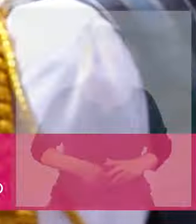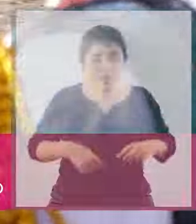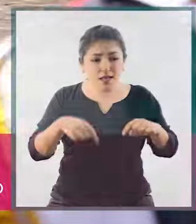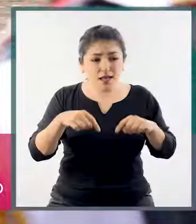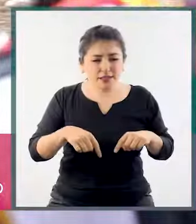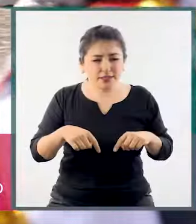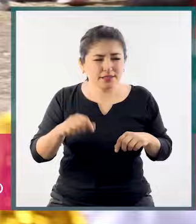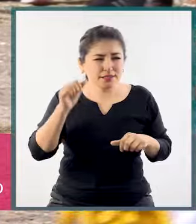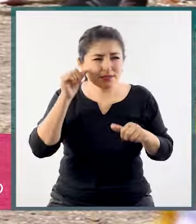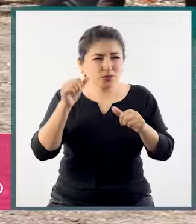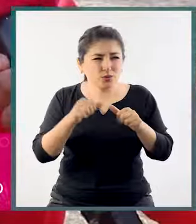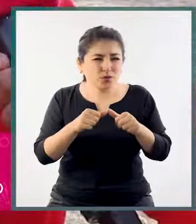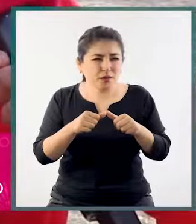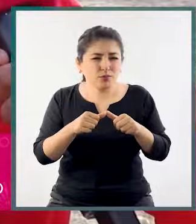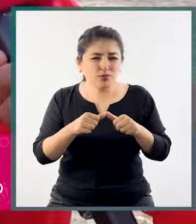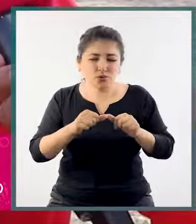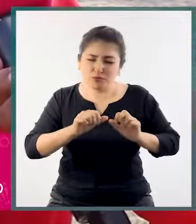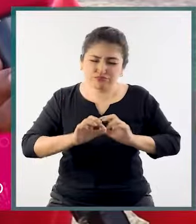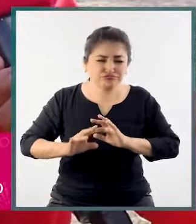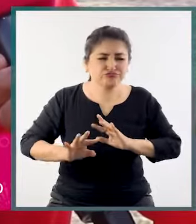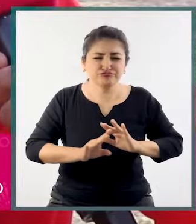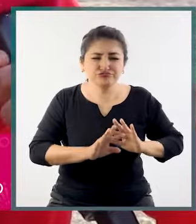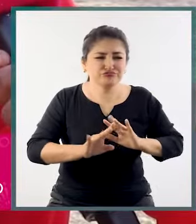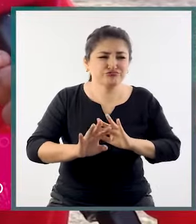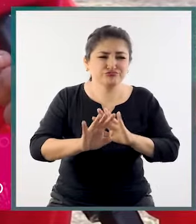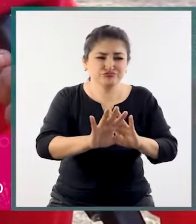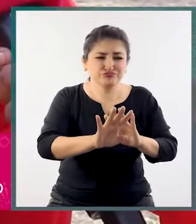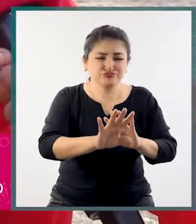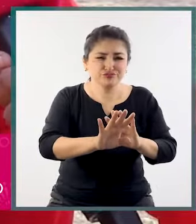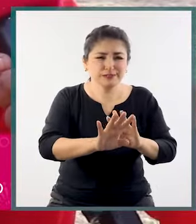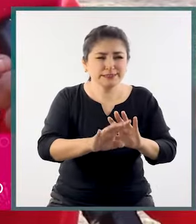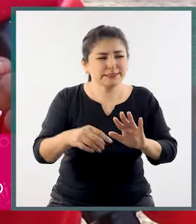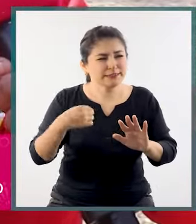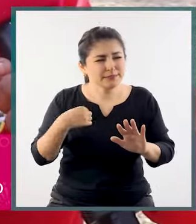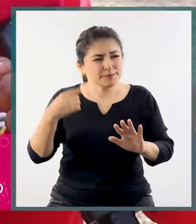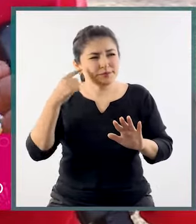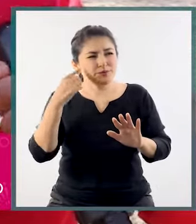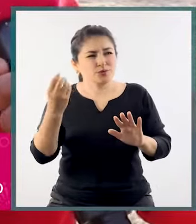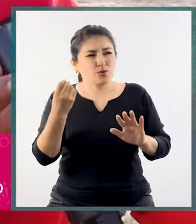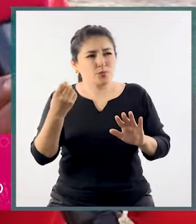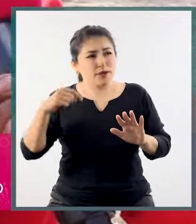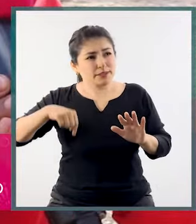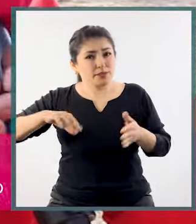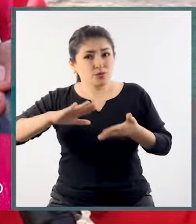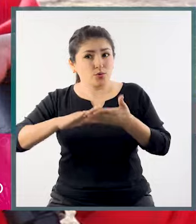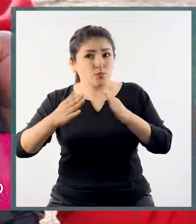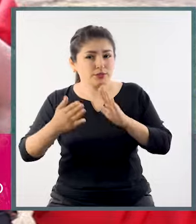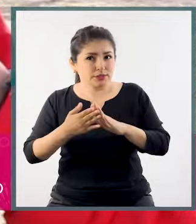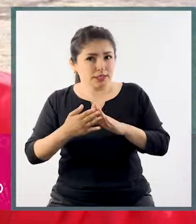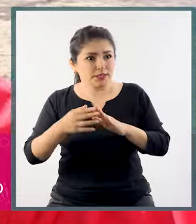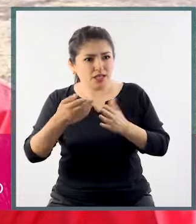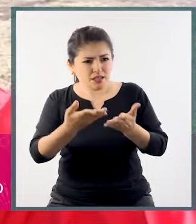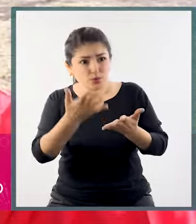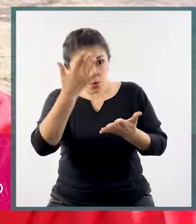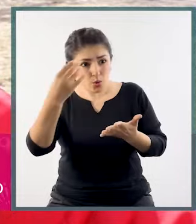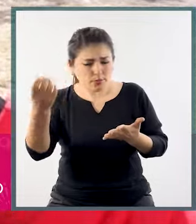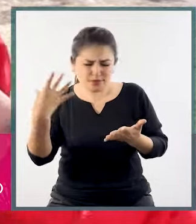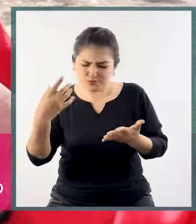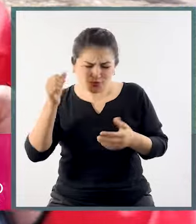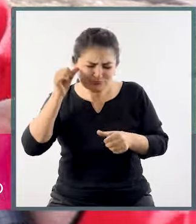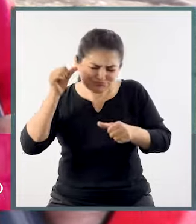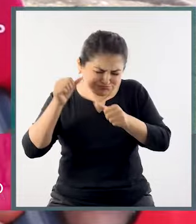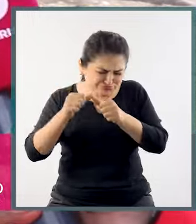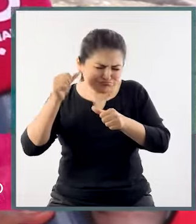Ahora que esto se haya celebrado en esta fecha tan importante como es el paso de Simón Bolívar en nuestra comunidad, yo creo que es algo que debemos